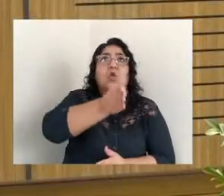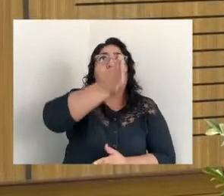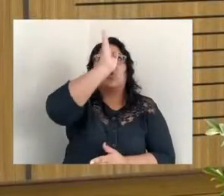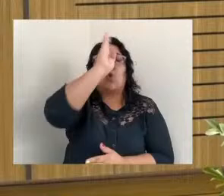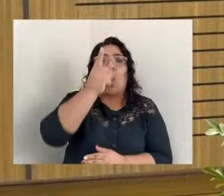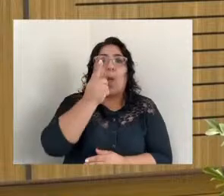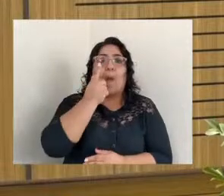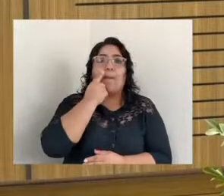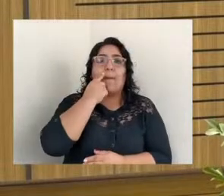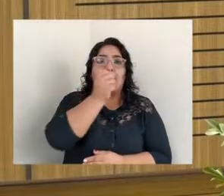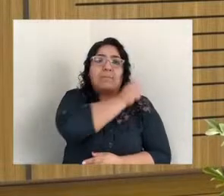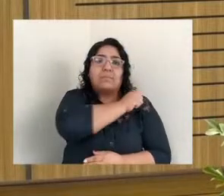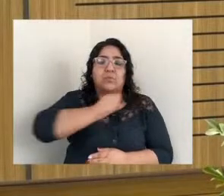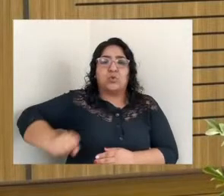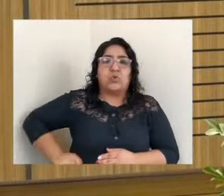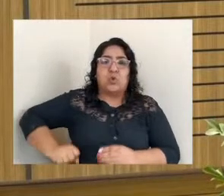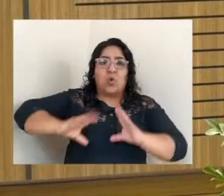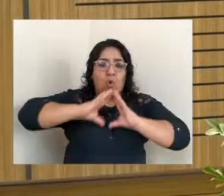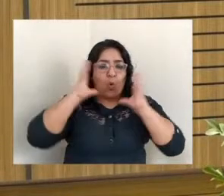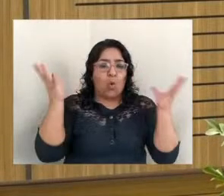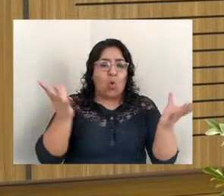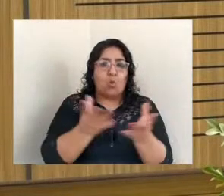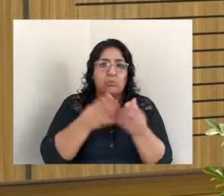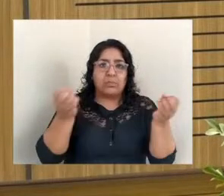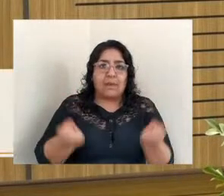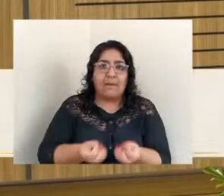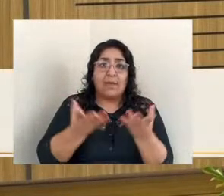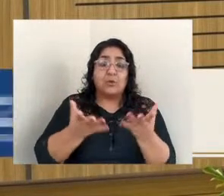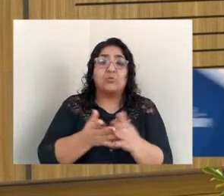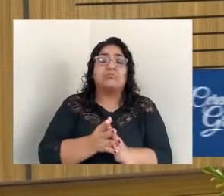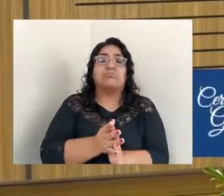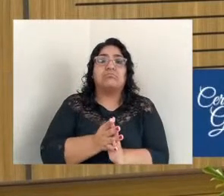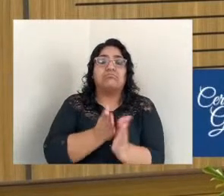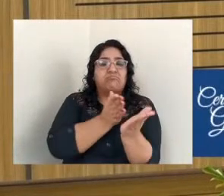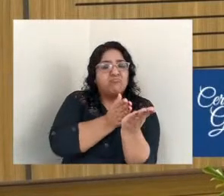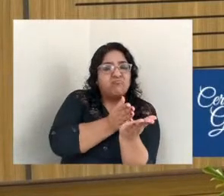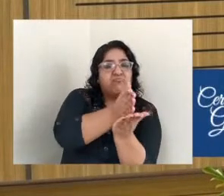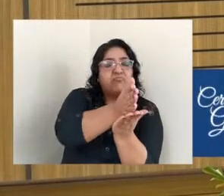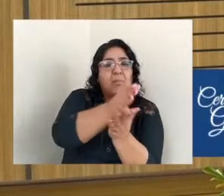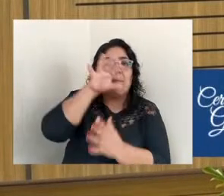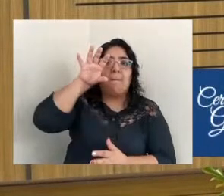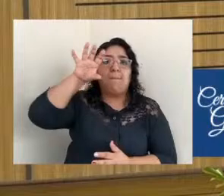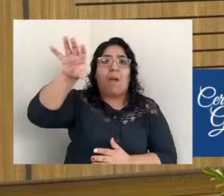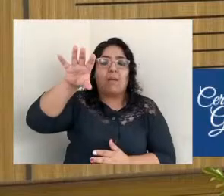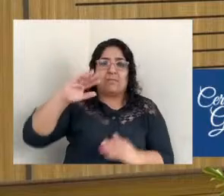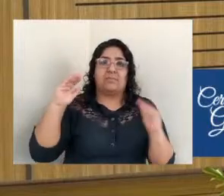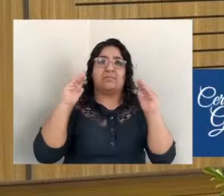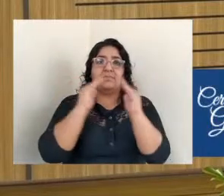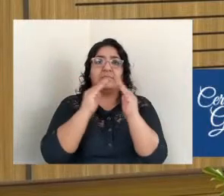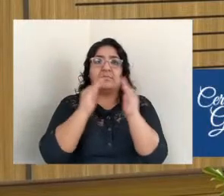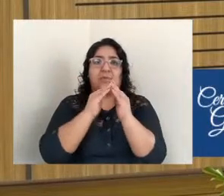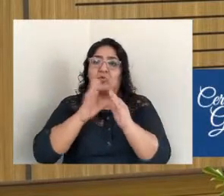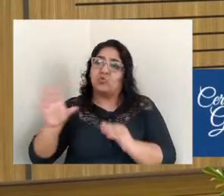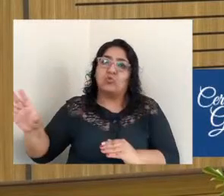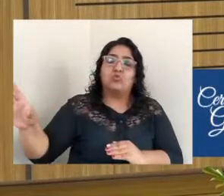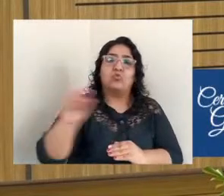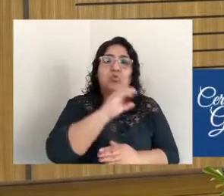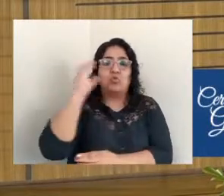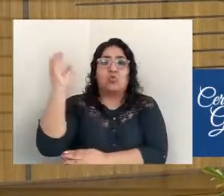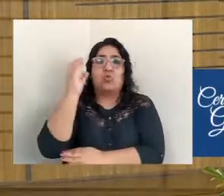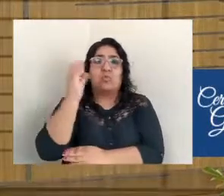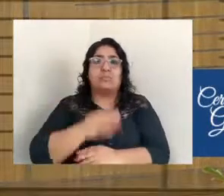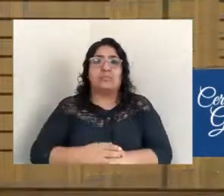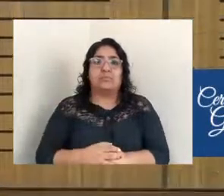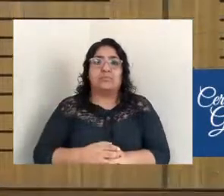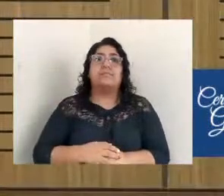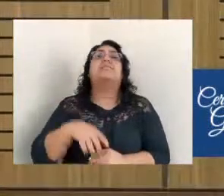Dios, Padre y Señor de todo lo creado, y lealtad a la patria, casa común de todos los